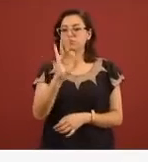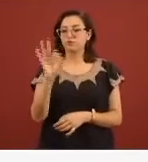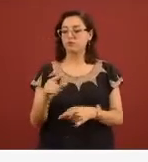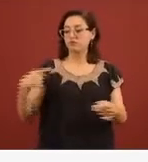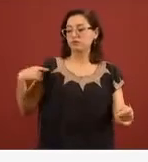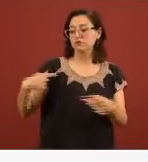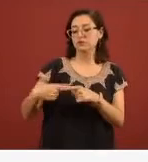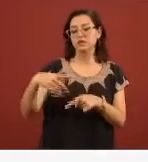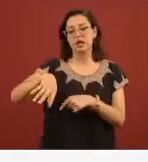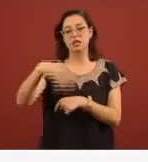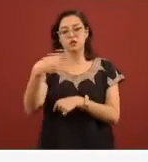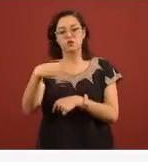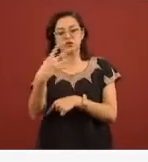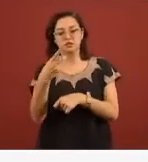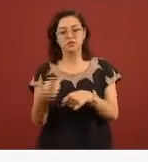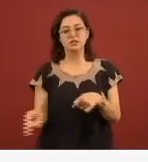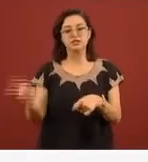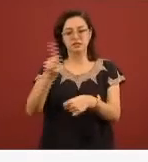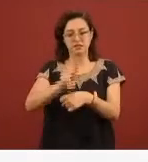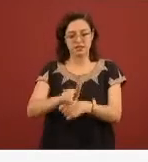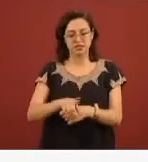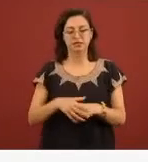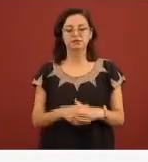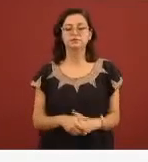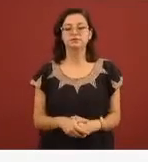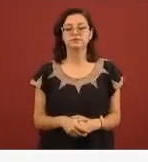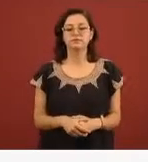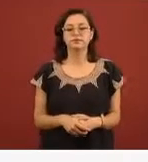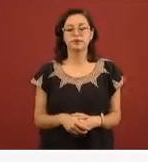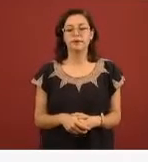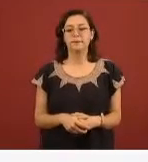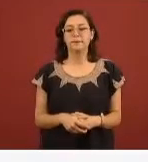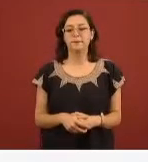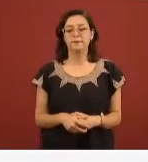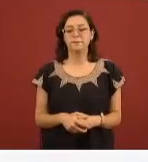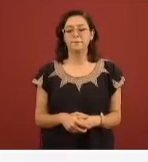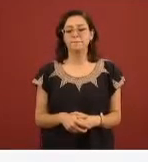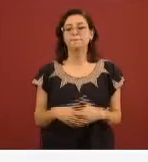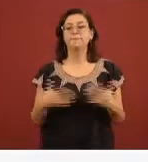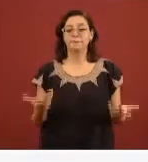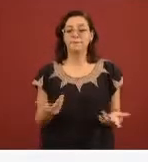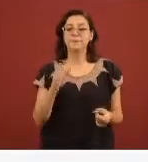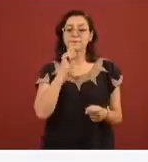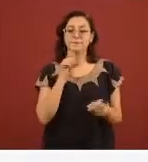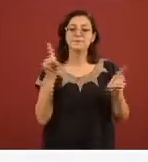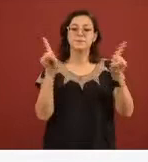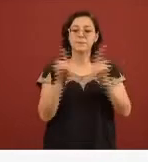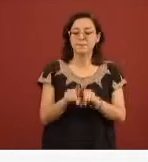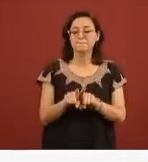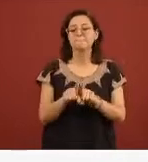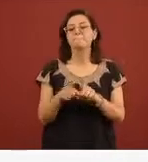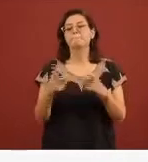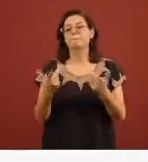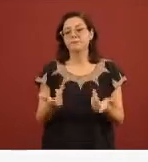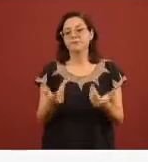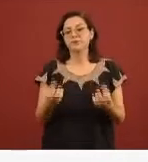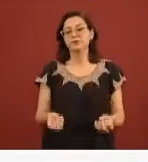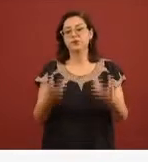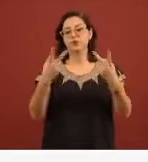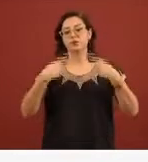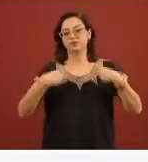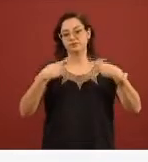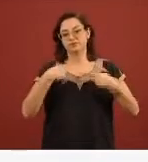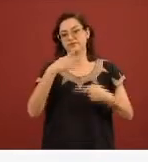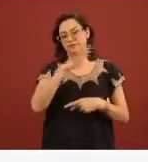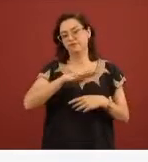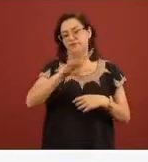59.3%, y esto lógicamente está dado también, ya lo comentábamos, a expensas de la disminución de esta proporción y cantidad de casos en